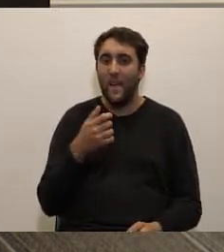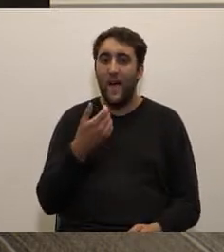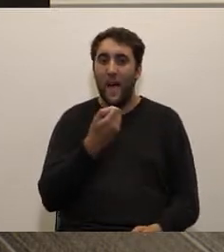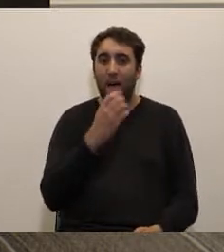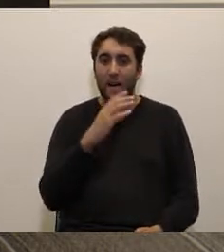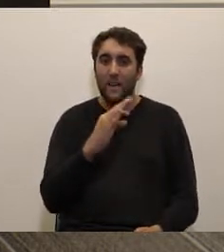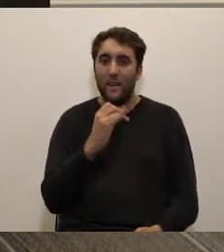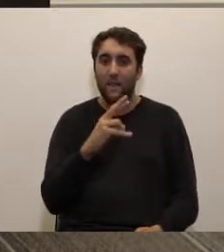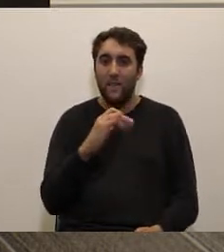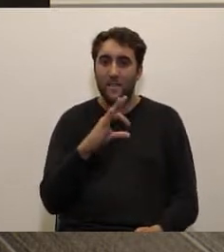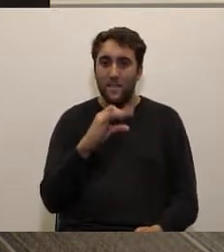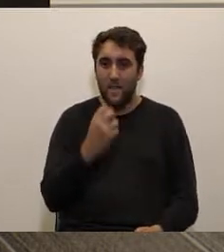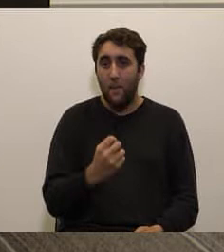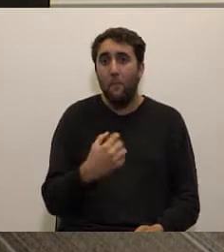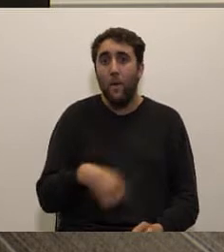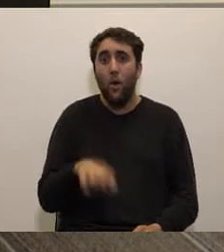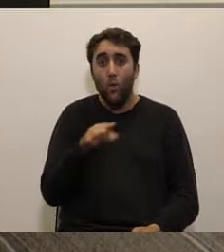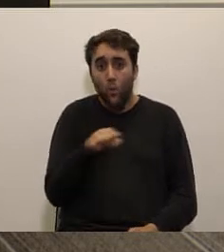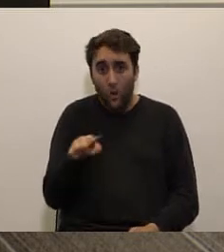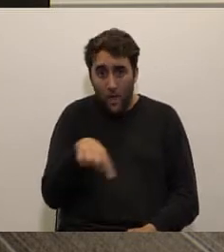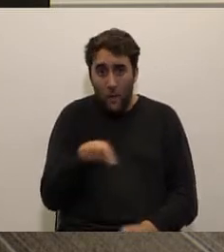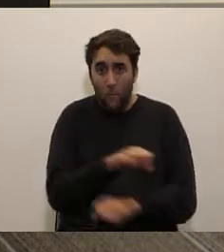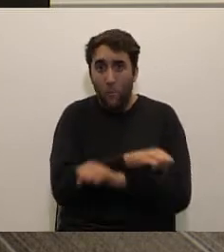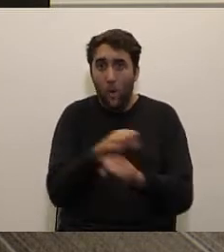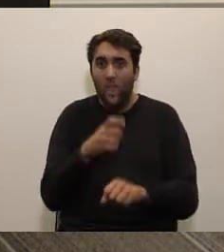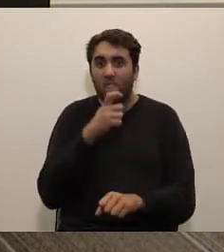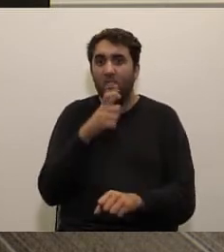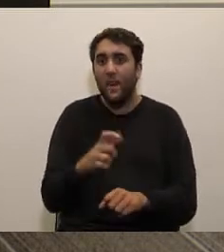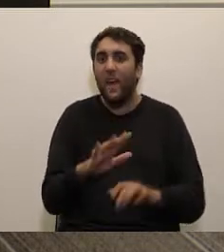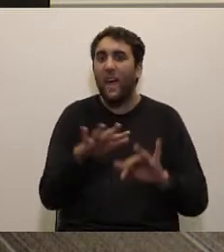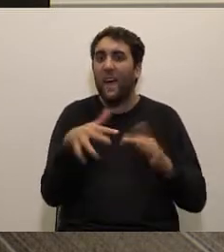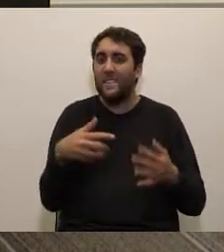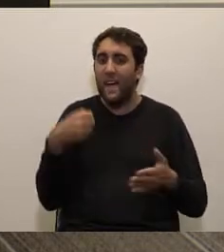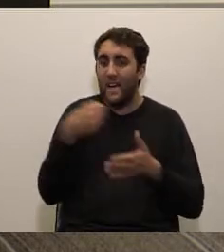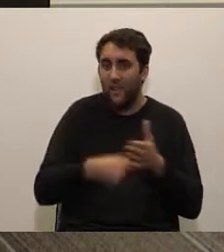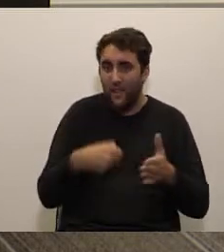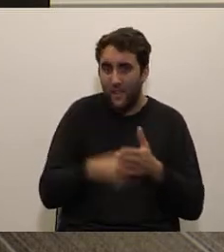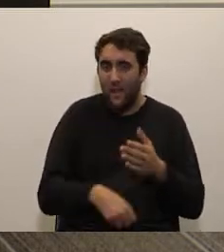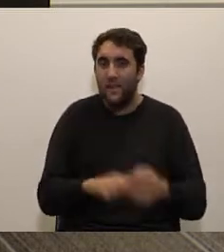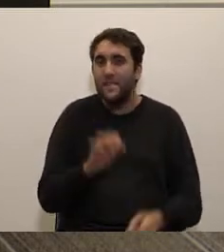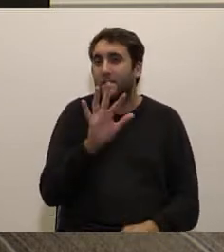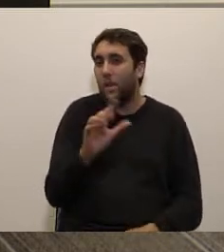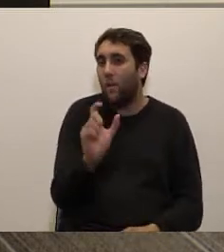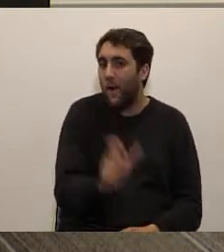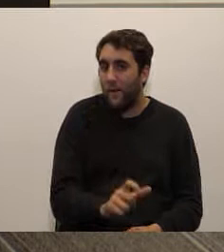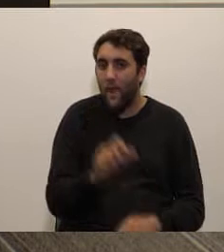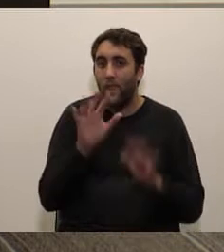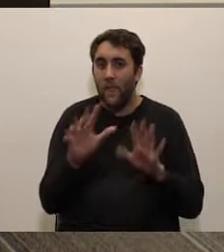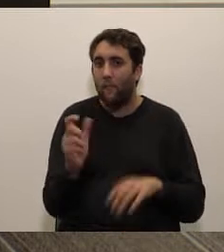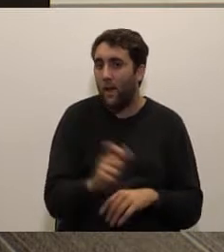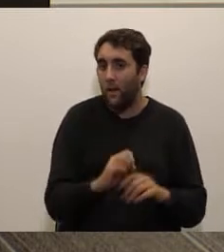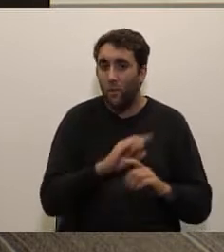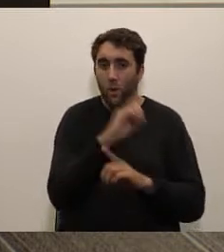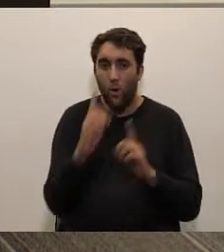pero bueno, capaz que si pueden decirnos qué es para ustedes ser un activista digital en, no sé, 5 palabras, 10 palabras, como muy